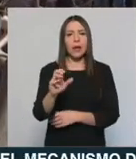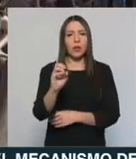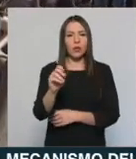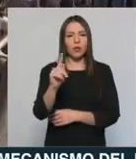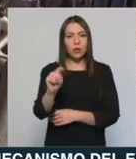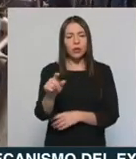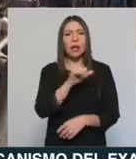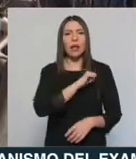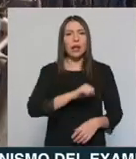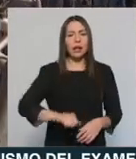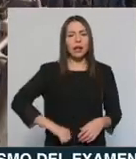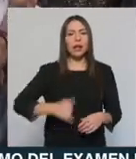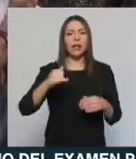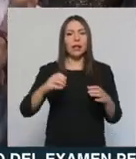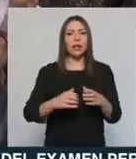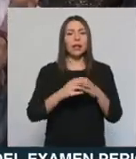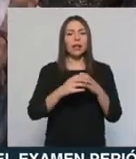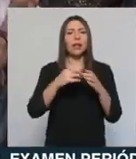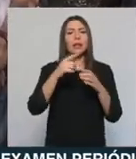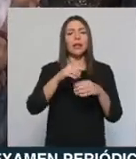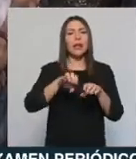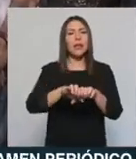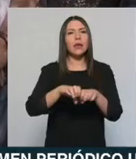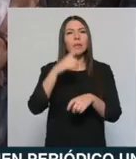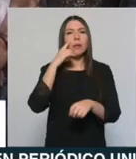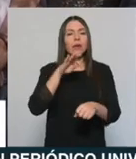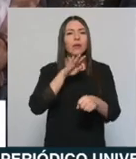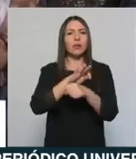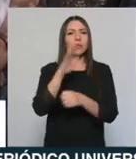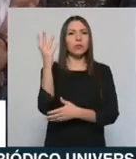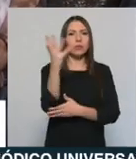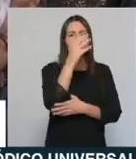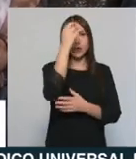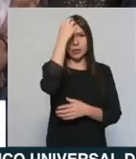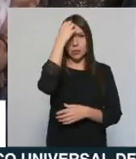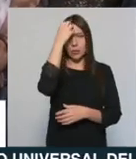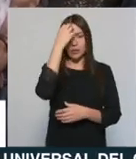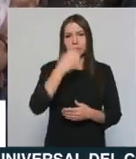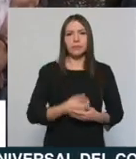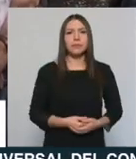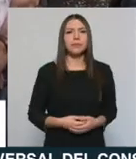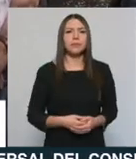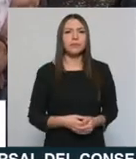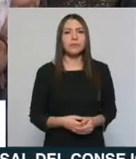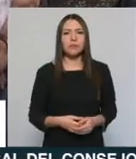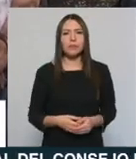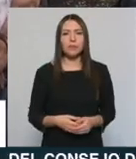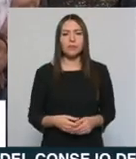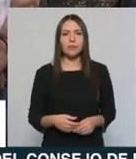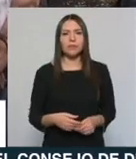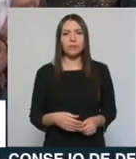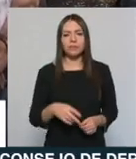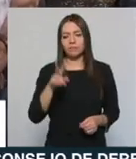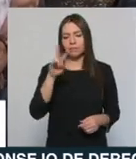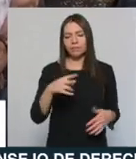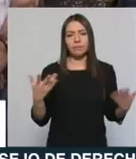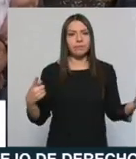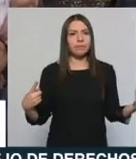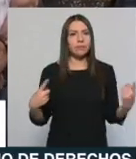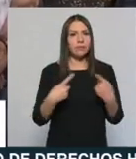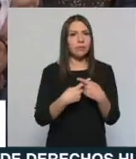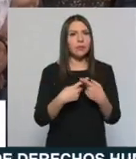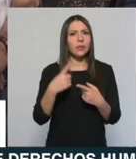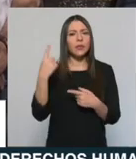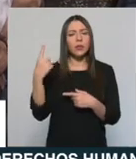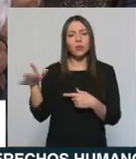del Bosque de Chapultepec. Es una contradicción que por un lado se esté sumando, ¿sí?, casi 100